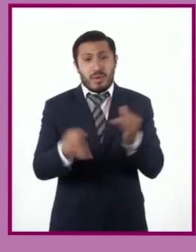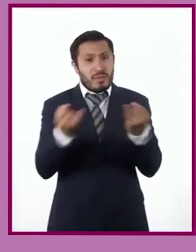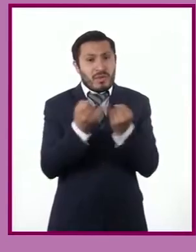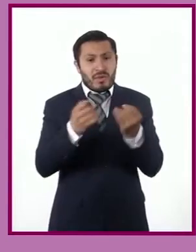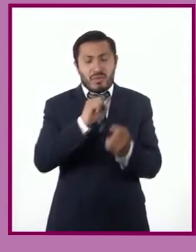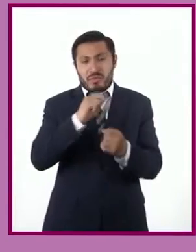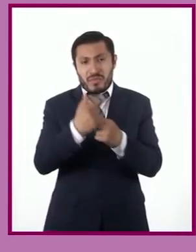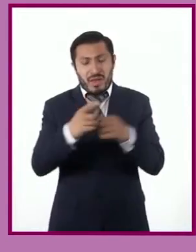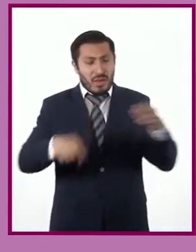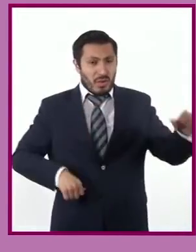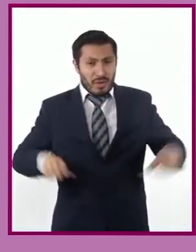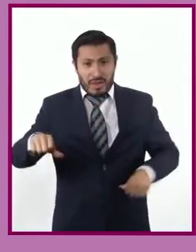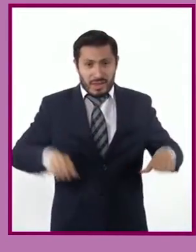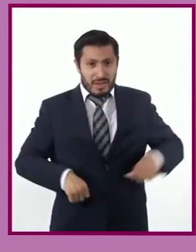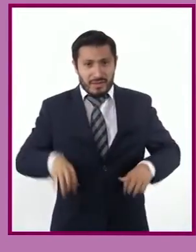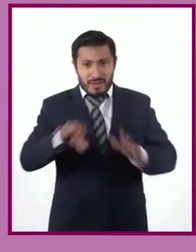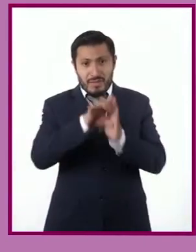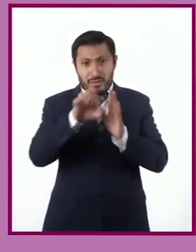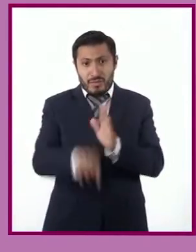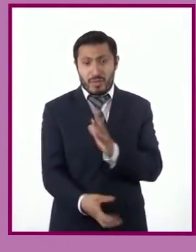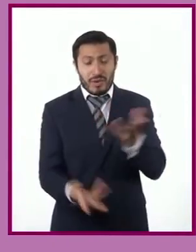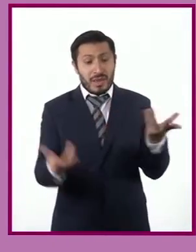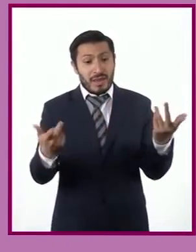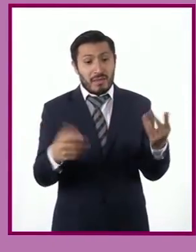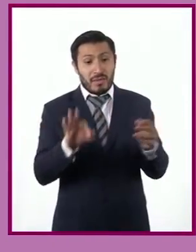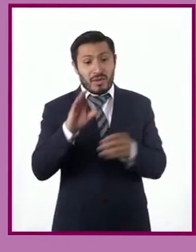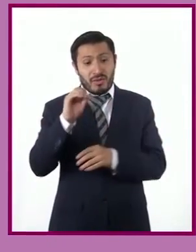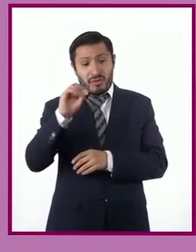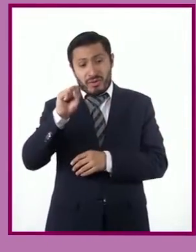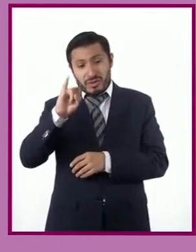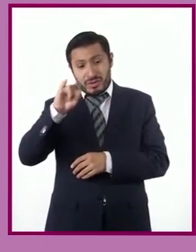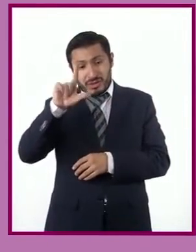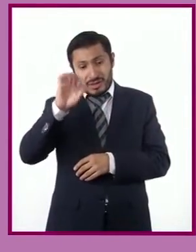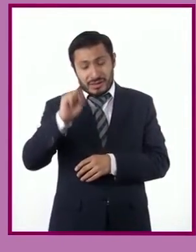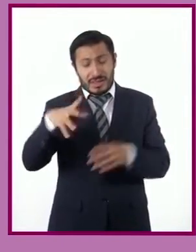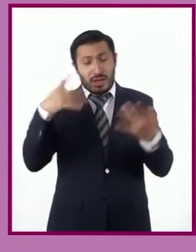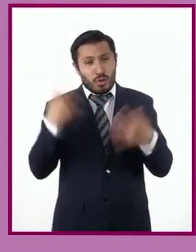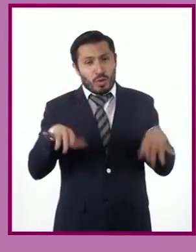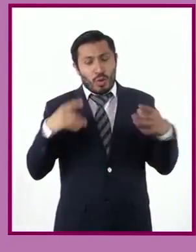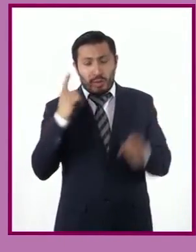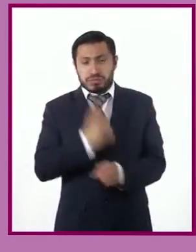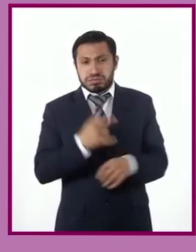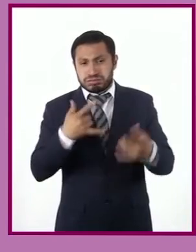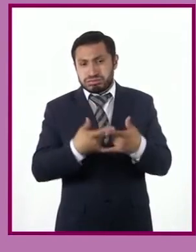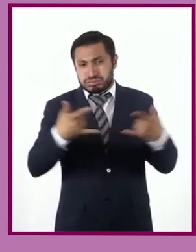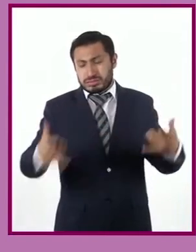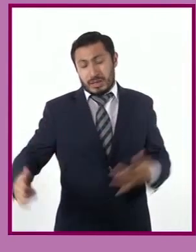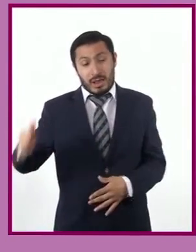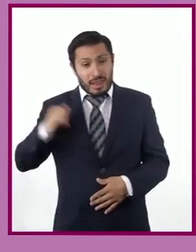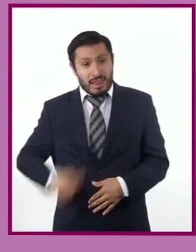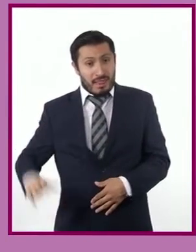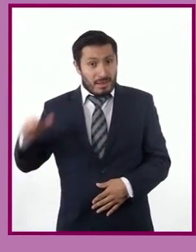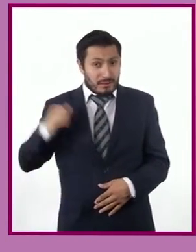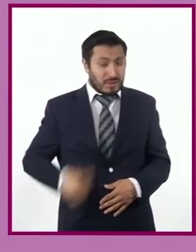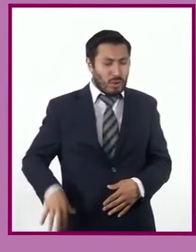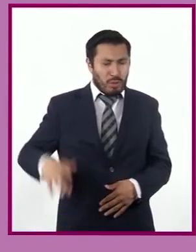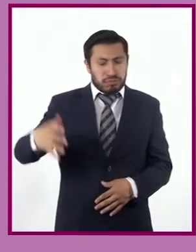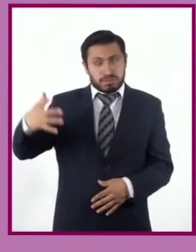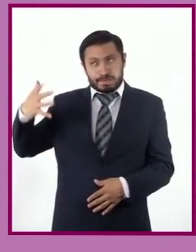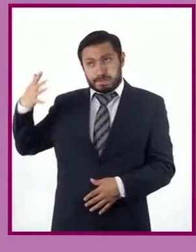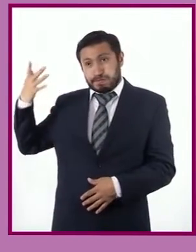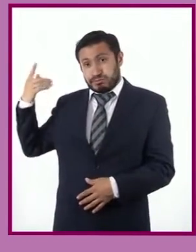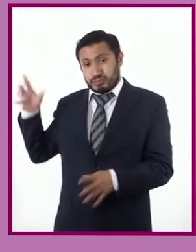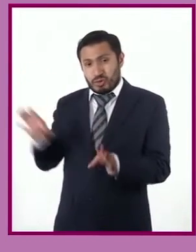sus actividades. Por ello, hoy en día, los fósiles pueden contarnos cosas de un pasado muy remoto de nuestro planeta, como